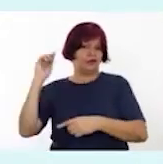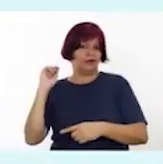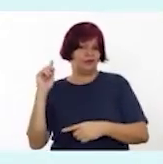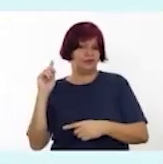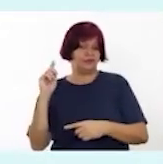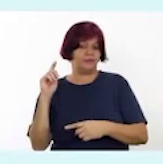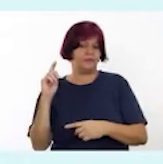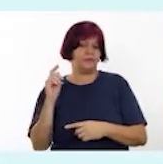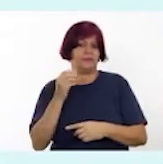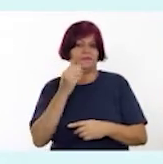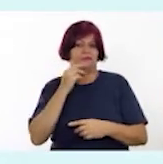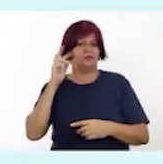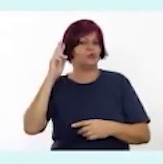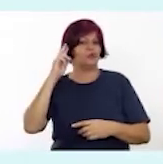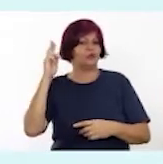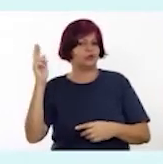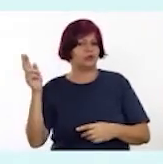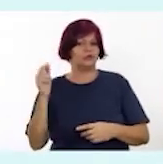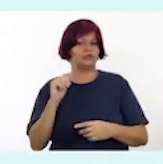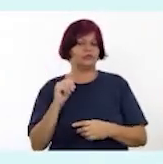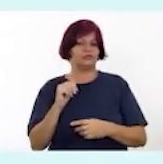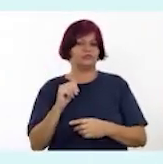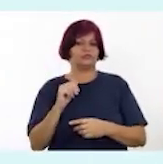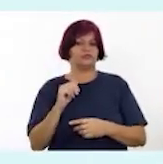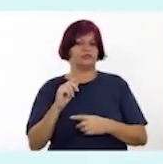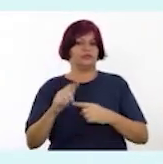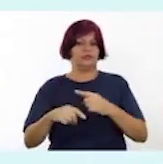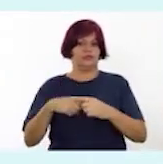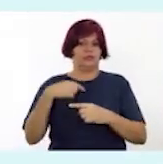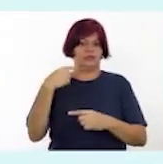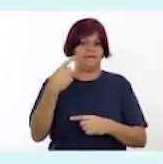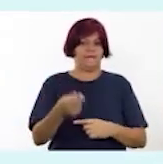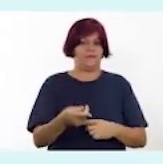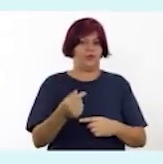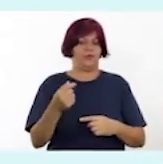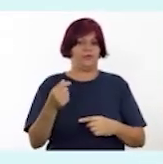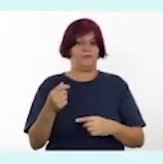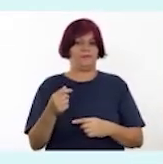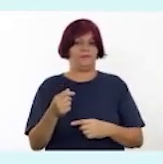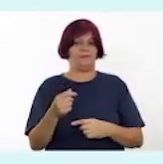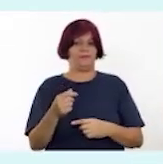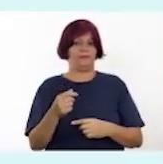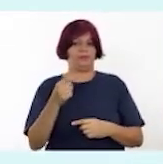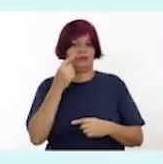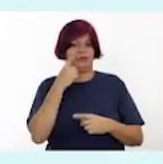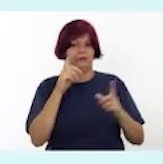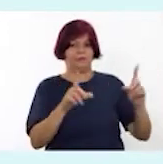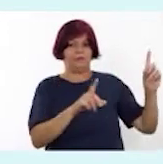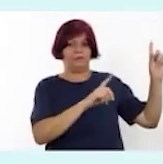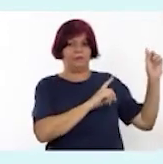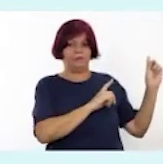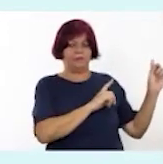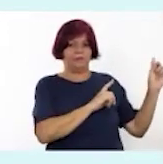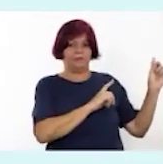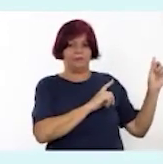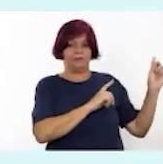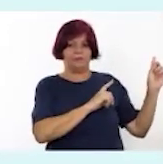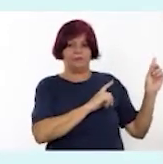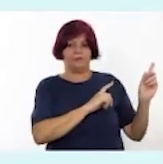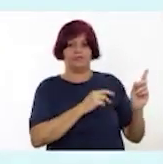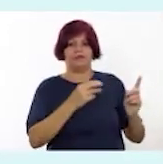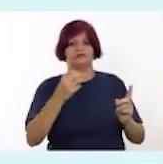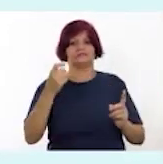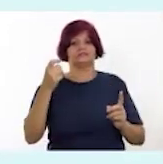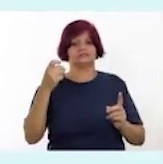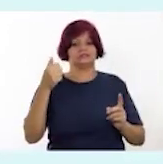y que podemos estar recordando después, ahí, aquí la tienen en pantalla, si a la x